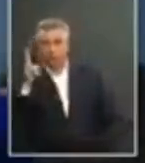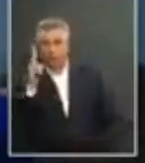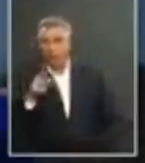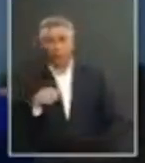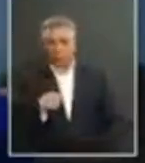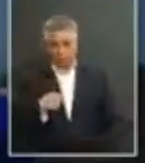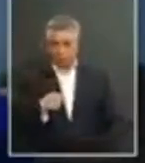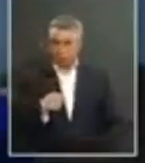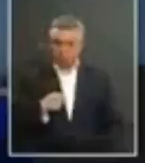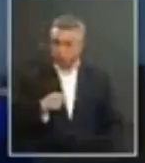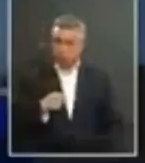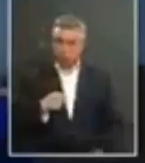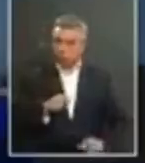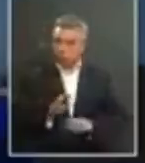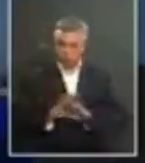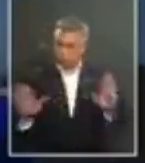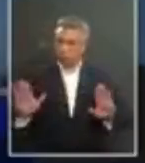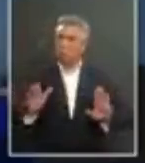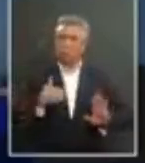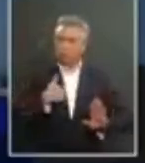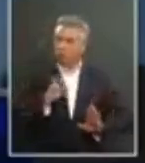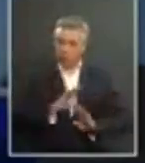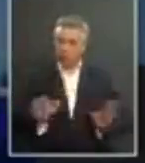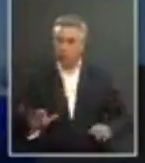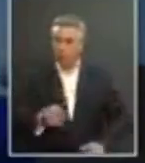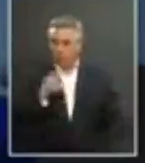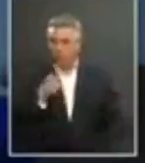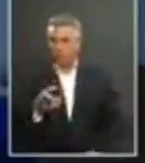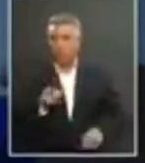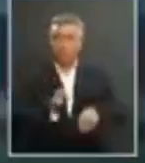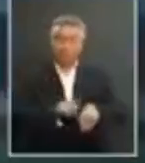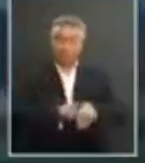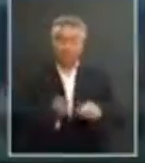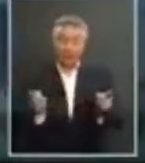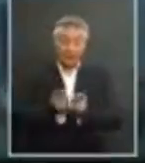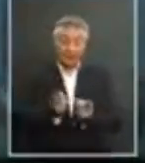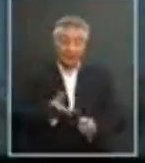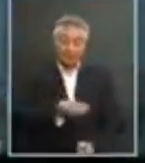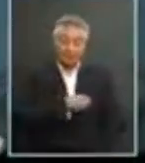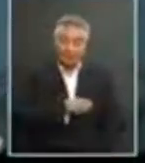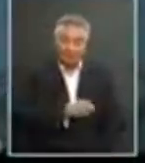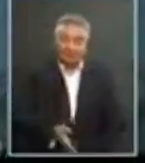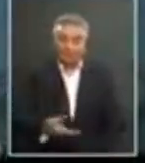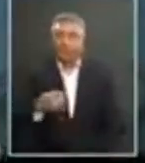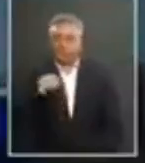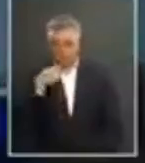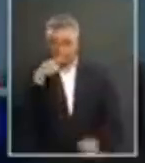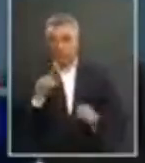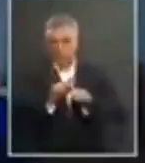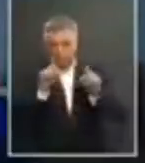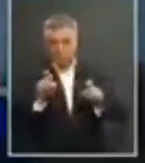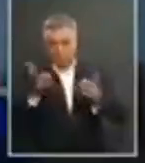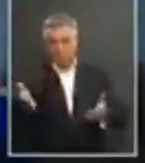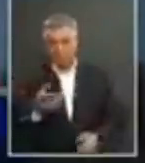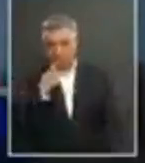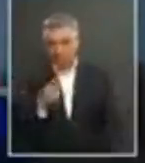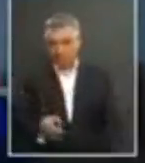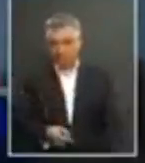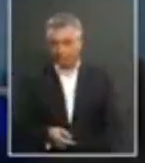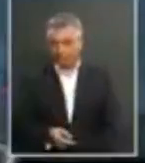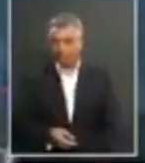resisto. Ya, se nos acabó el tiempo, tengo que cerrar. Se nos acabó el tiempo, no, pero le voy a contrapreguntar. Hágame una contrapregunta, por favor. Sí,